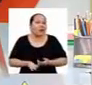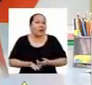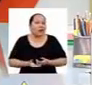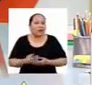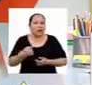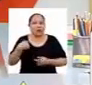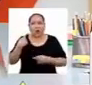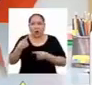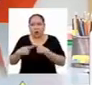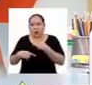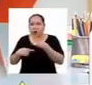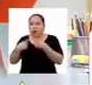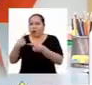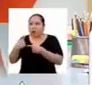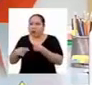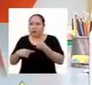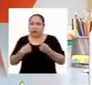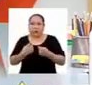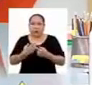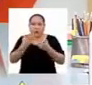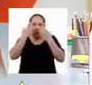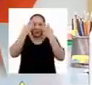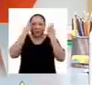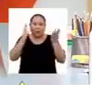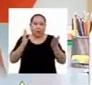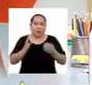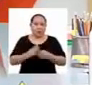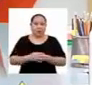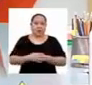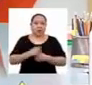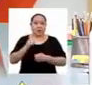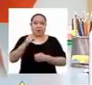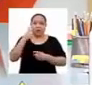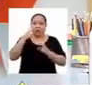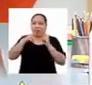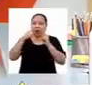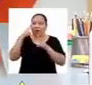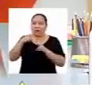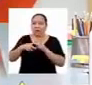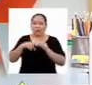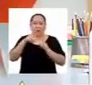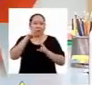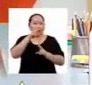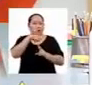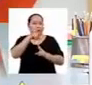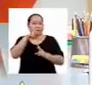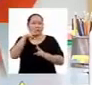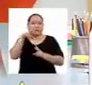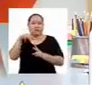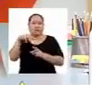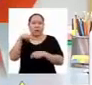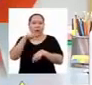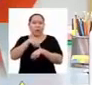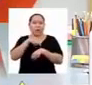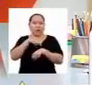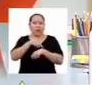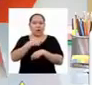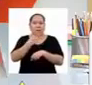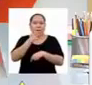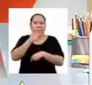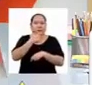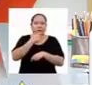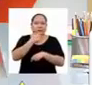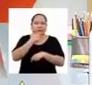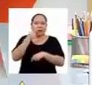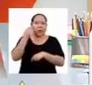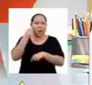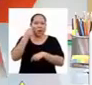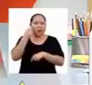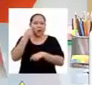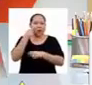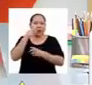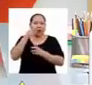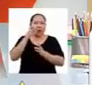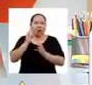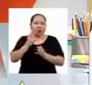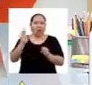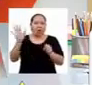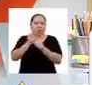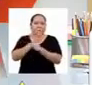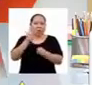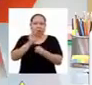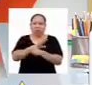día a día, sin darnos cuenta, hemos realizado un registro del tiempo. Conocemos a qué hora se conglomeran